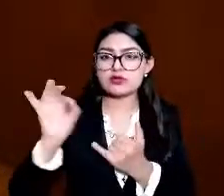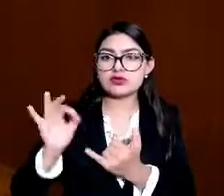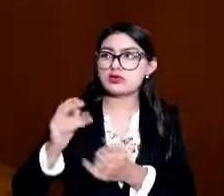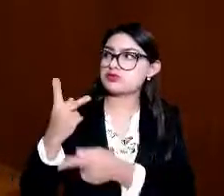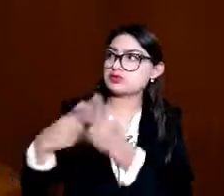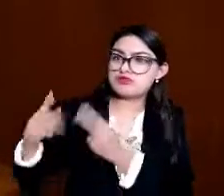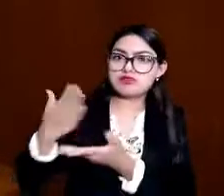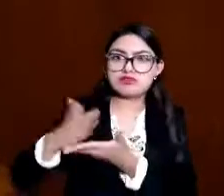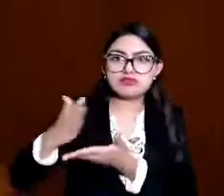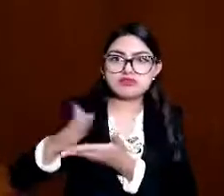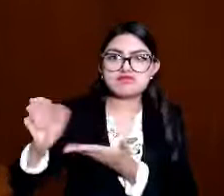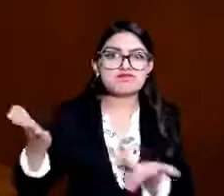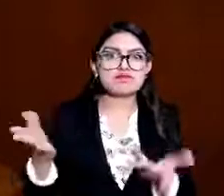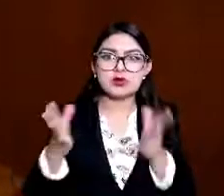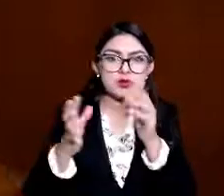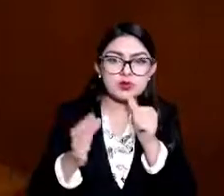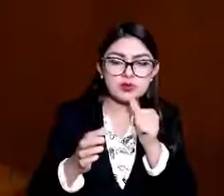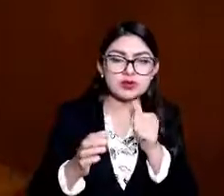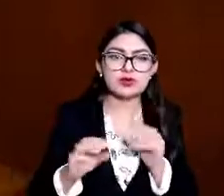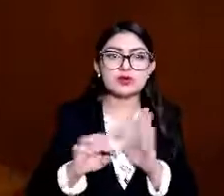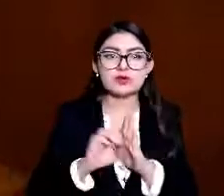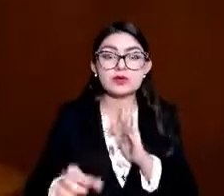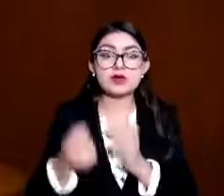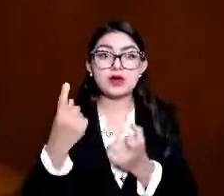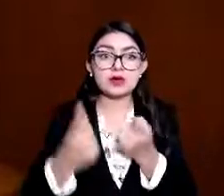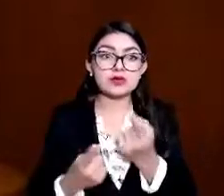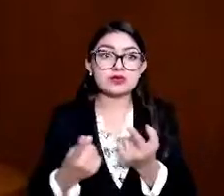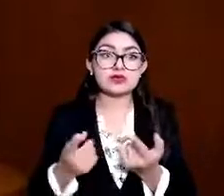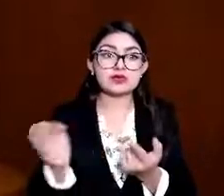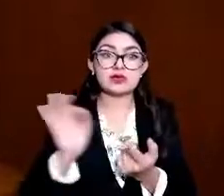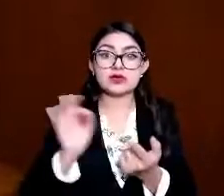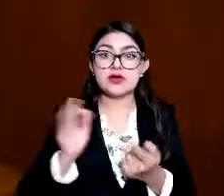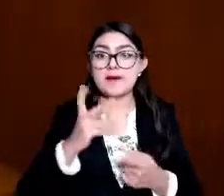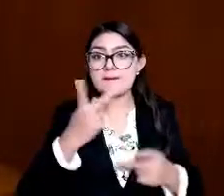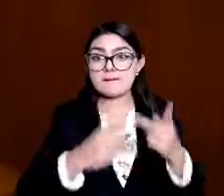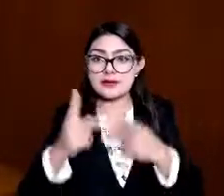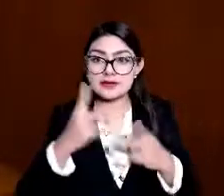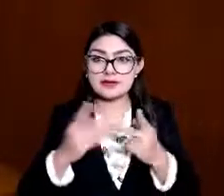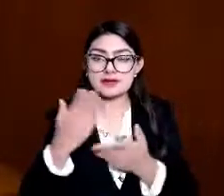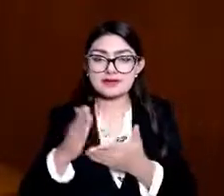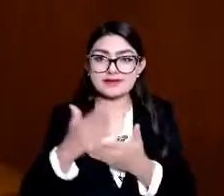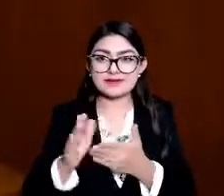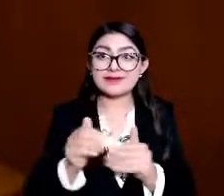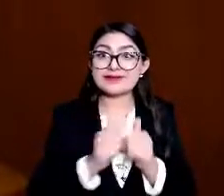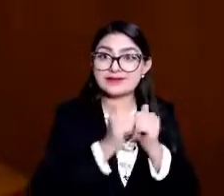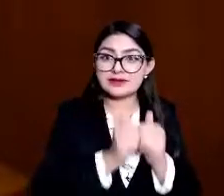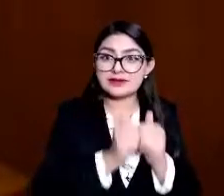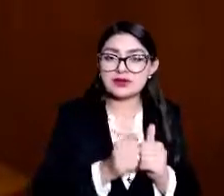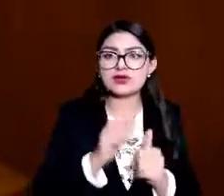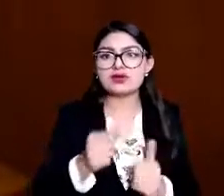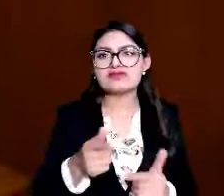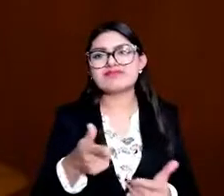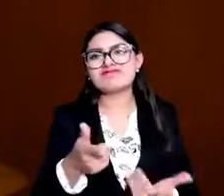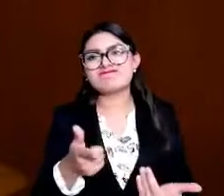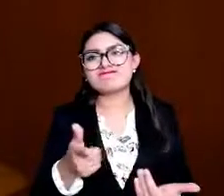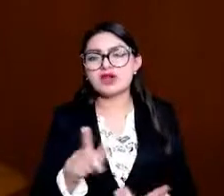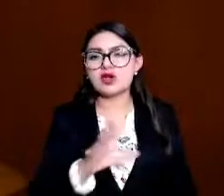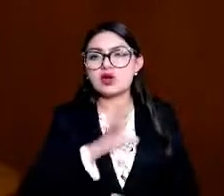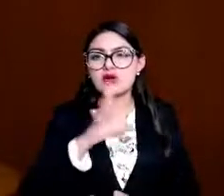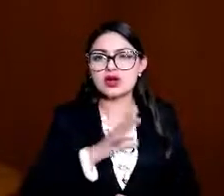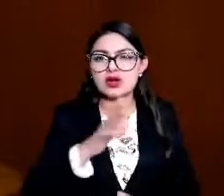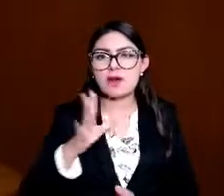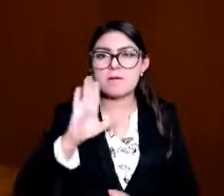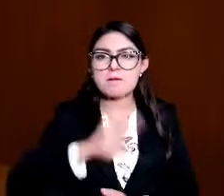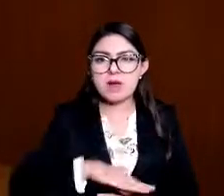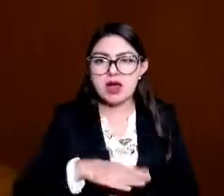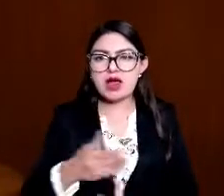tienen acceso a la vivienda vía créditos. La abandonan por la mala calidad de los servicios y de las construcciones.